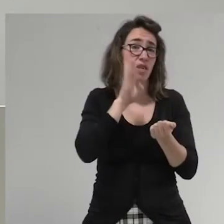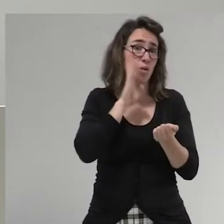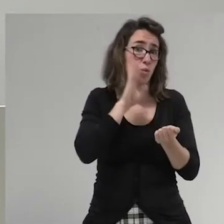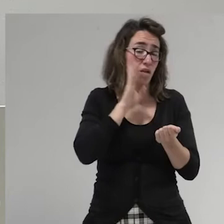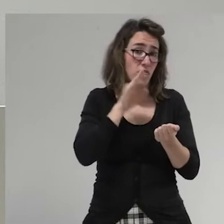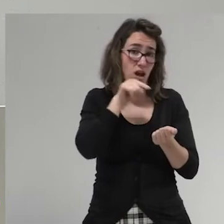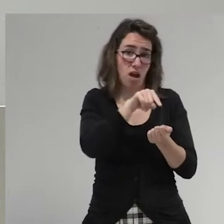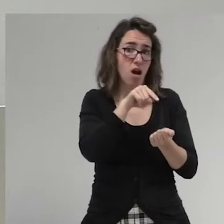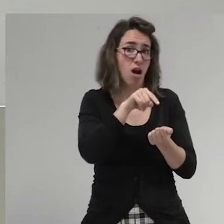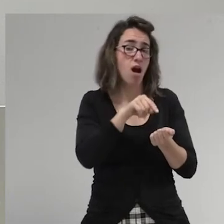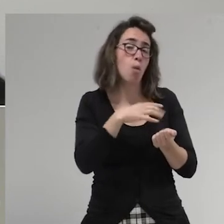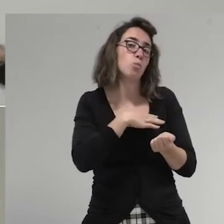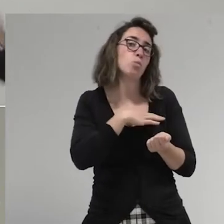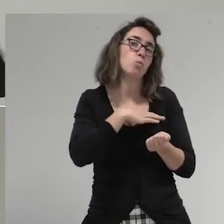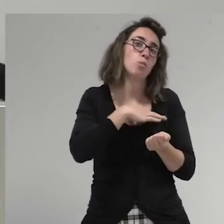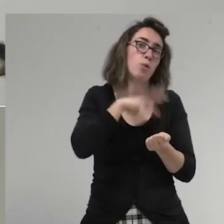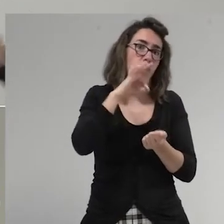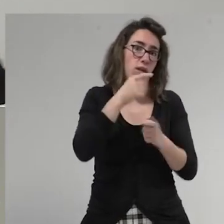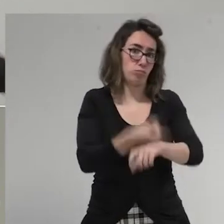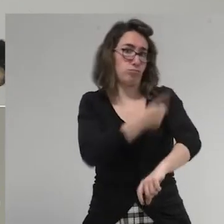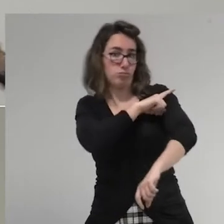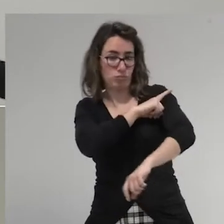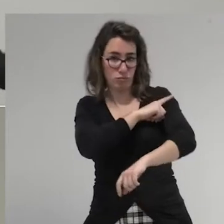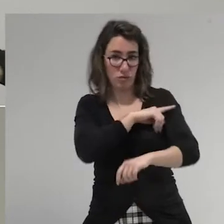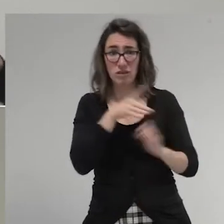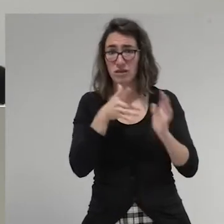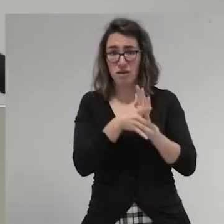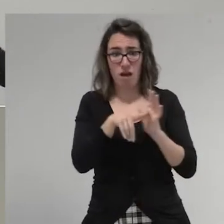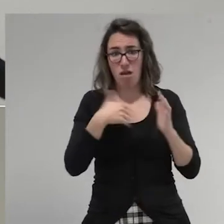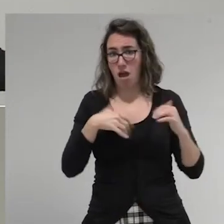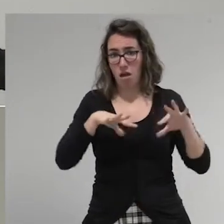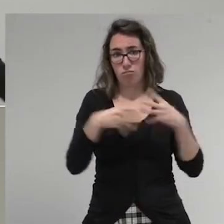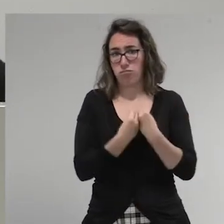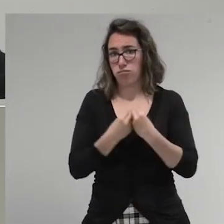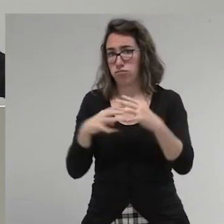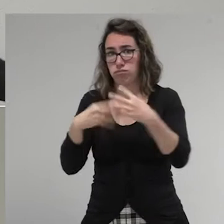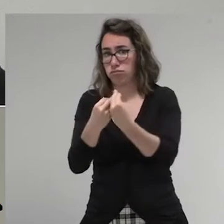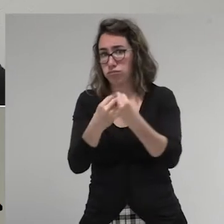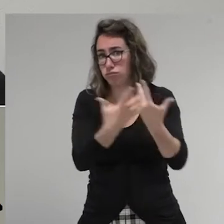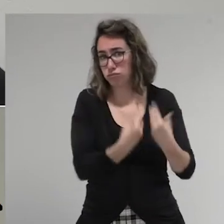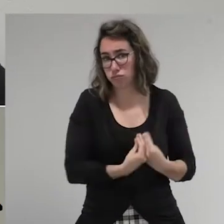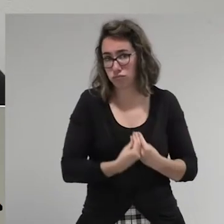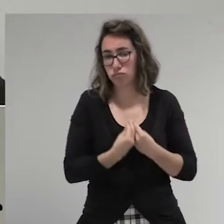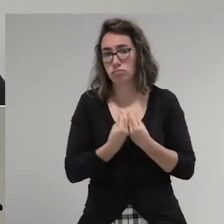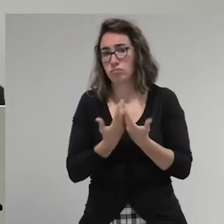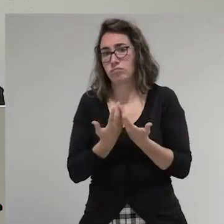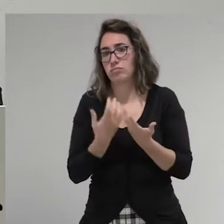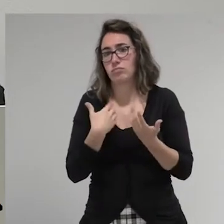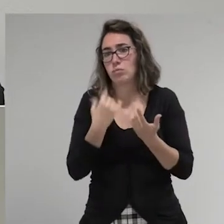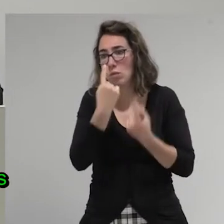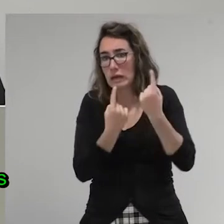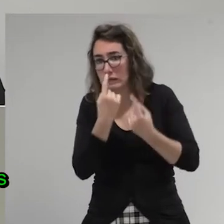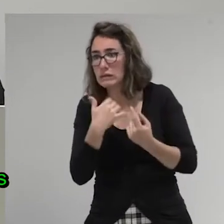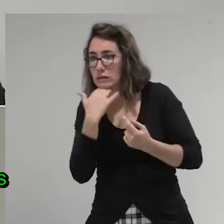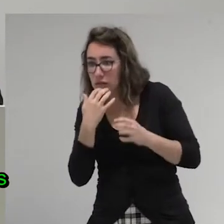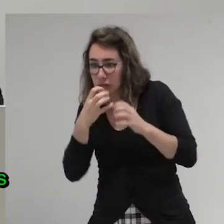radicalizable, ¿no? Entonces, como que sobre ellos han colapsado todos los dispositivos de racismo institucional que yo iba observando poco a poco. Bueno,